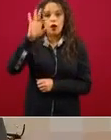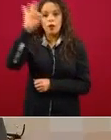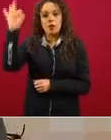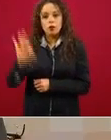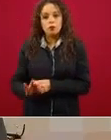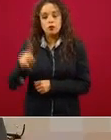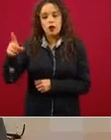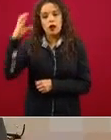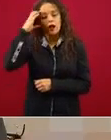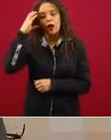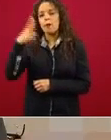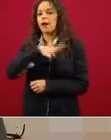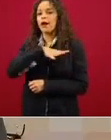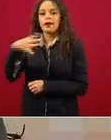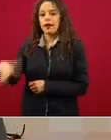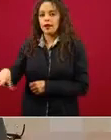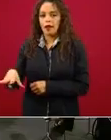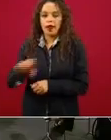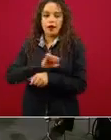camas generales.